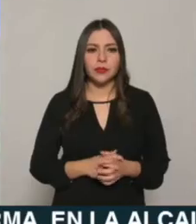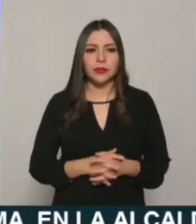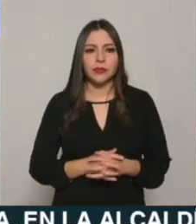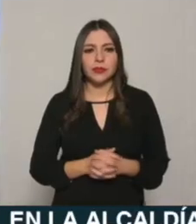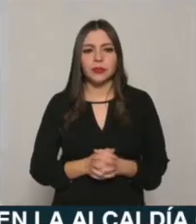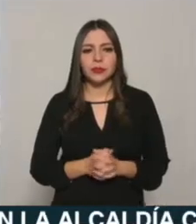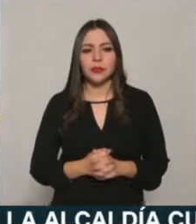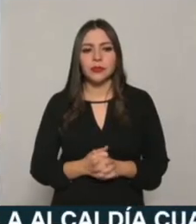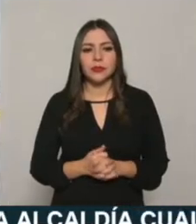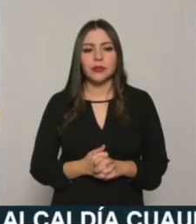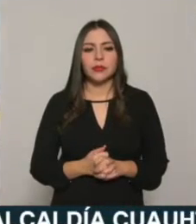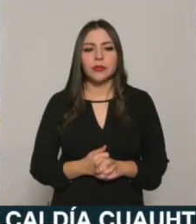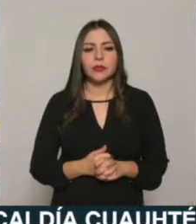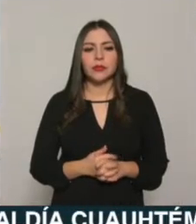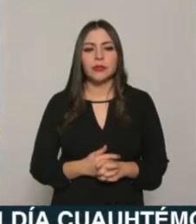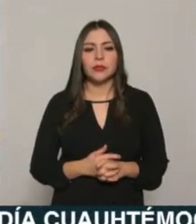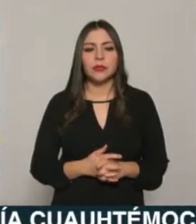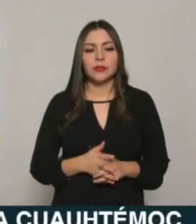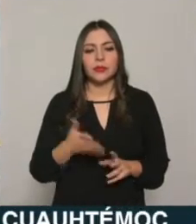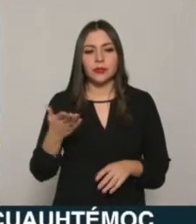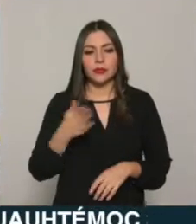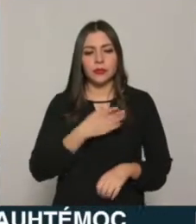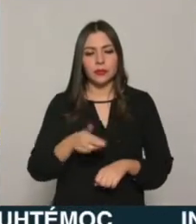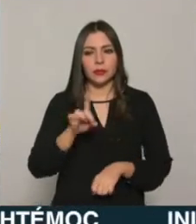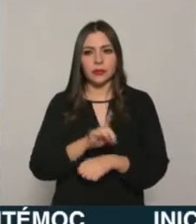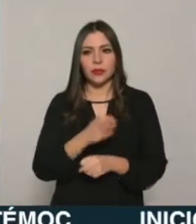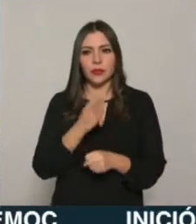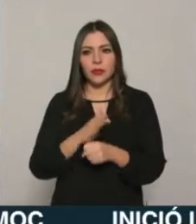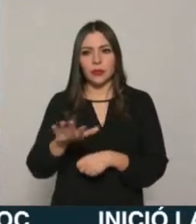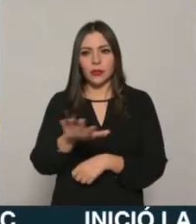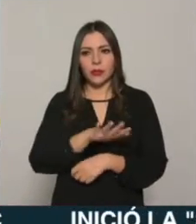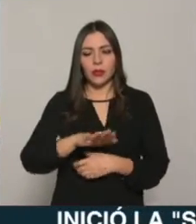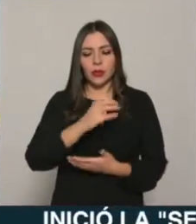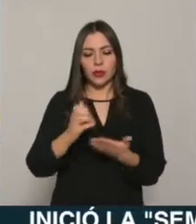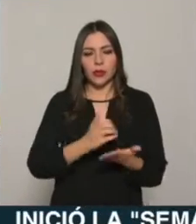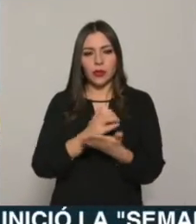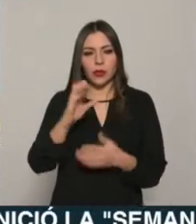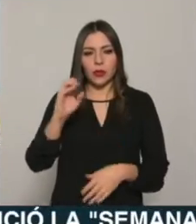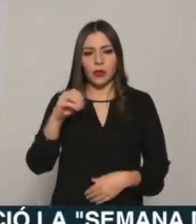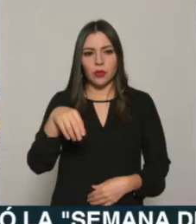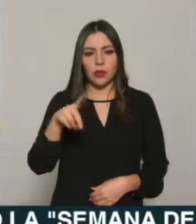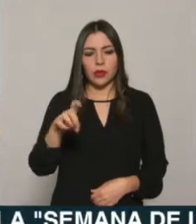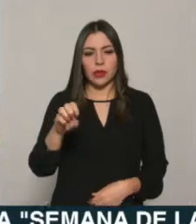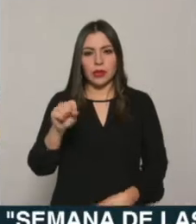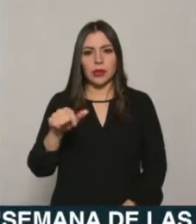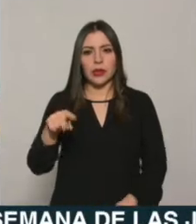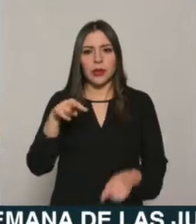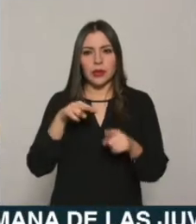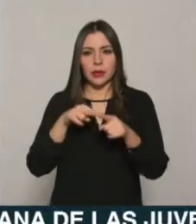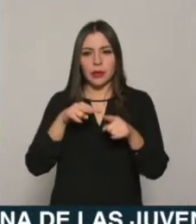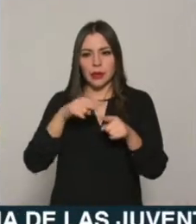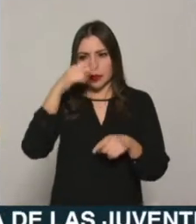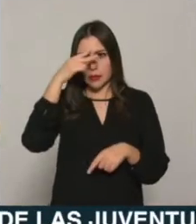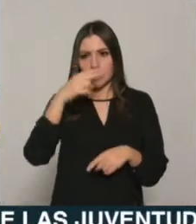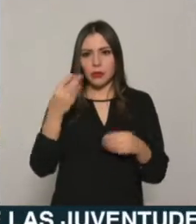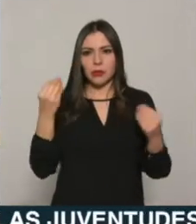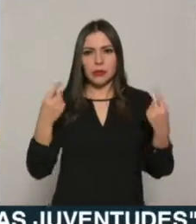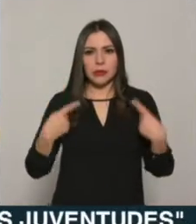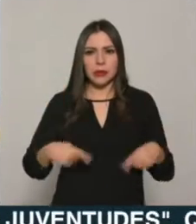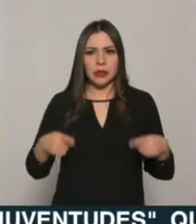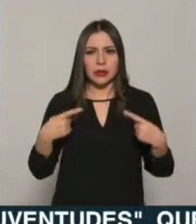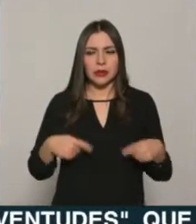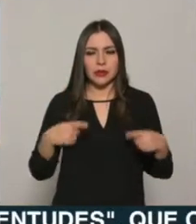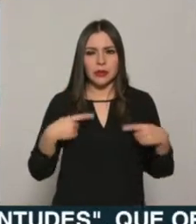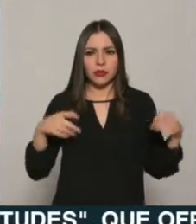Hola, ¿qué tal? Muy buenos días. Pues nos encontramos aquí en la Colonia Condesa, en el Parque México, donde desde muy temprano decenas de personas han